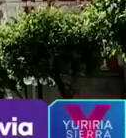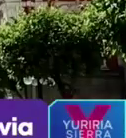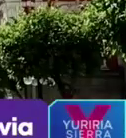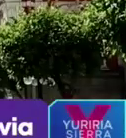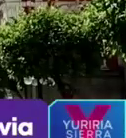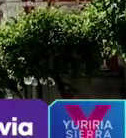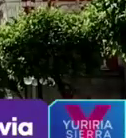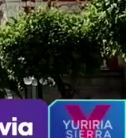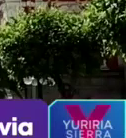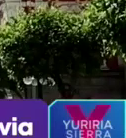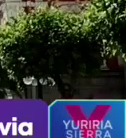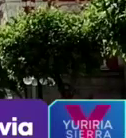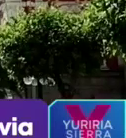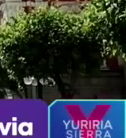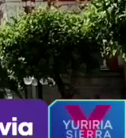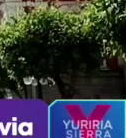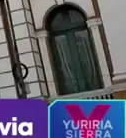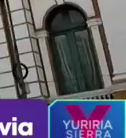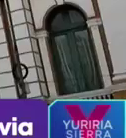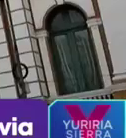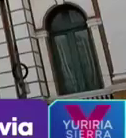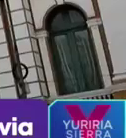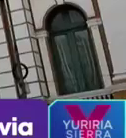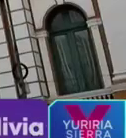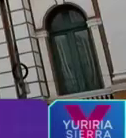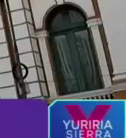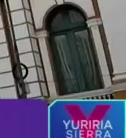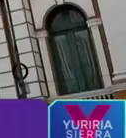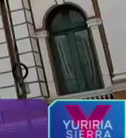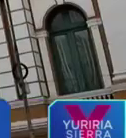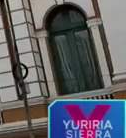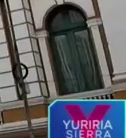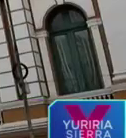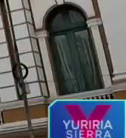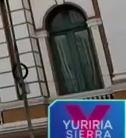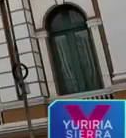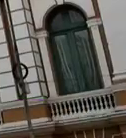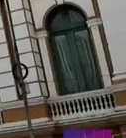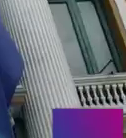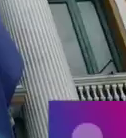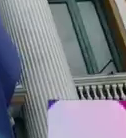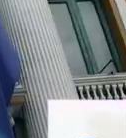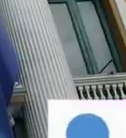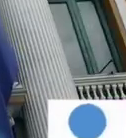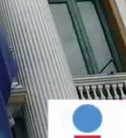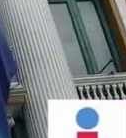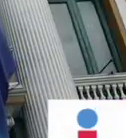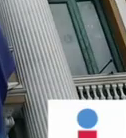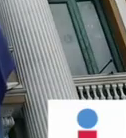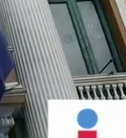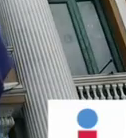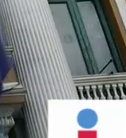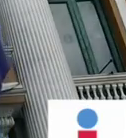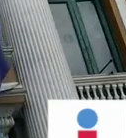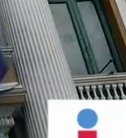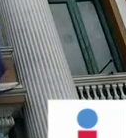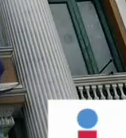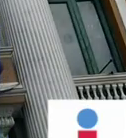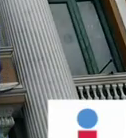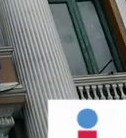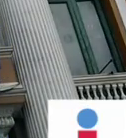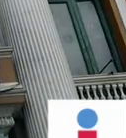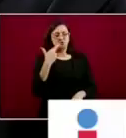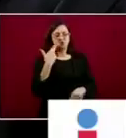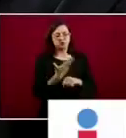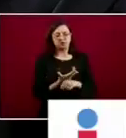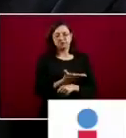dar reconocimiento a Jeanine Áñez como presidenta interina, pero precisó que esto le corresponde a la Cancillería.